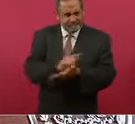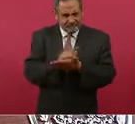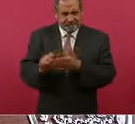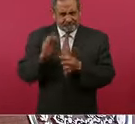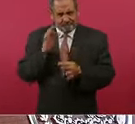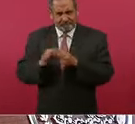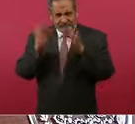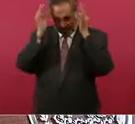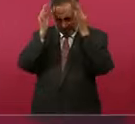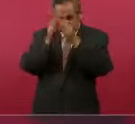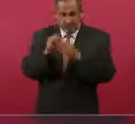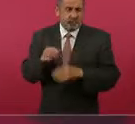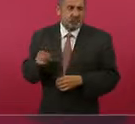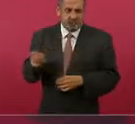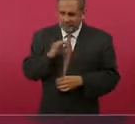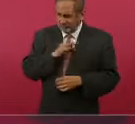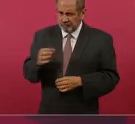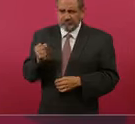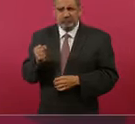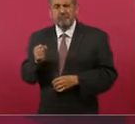las aduanas